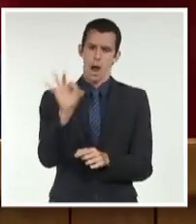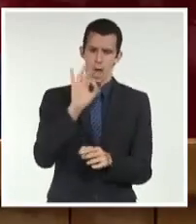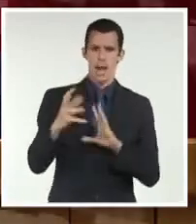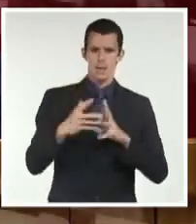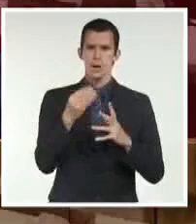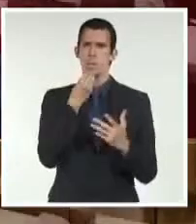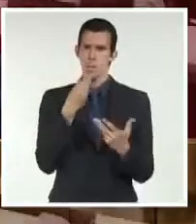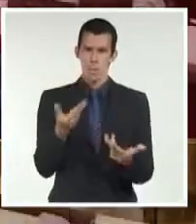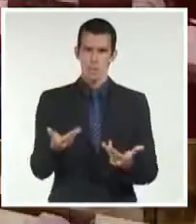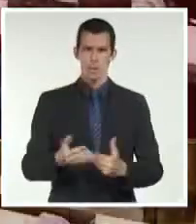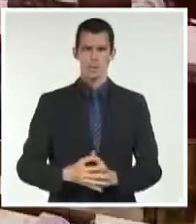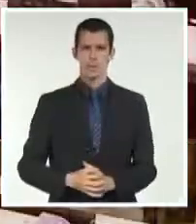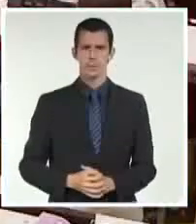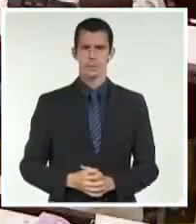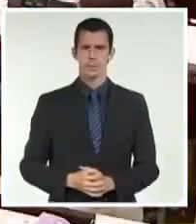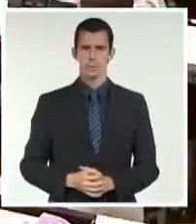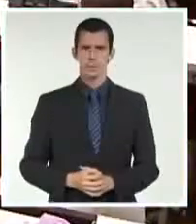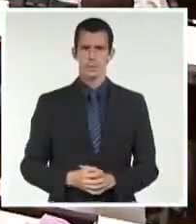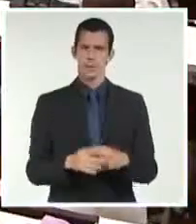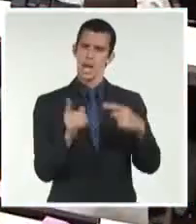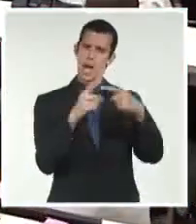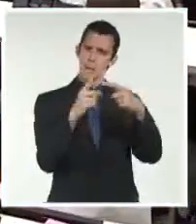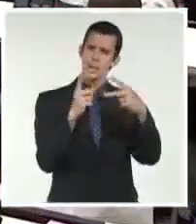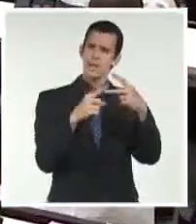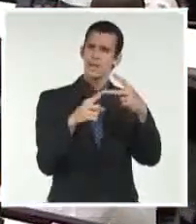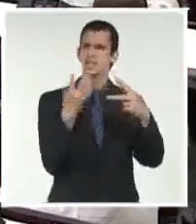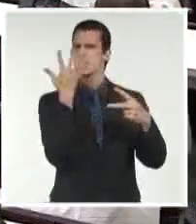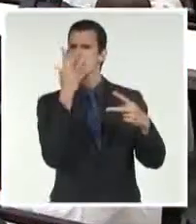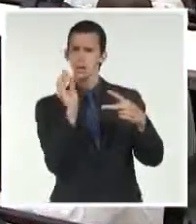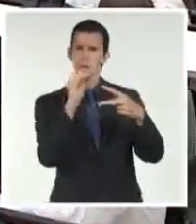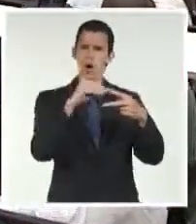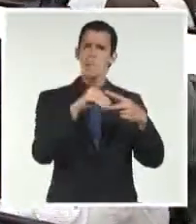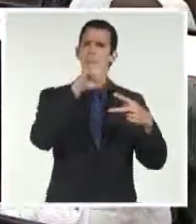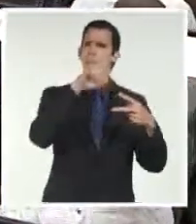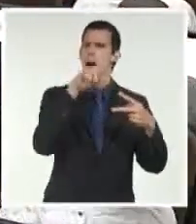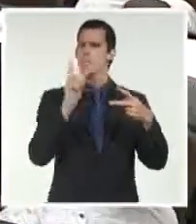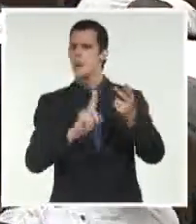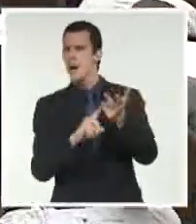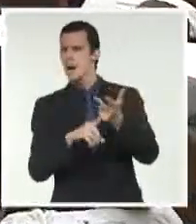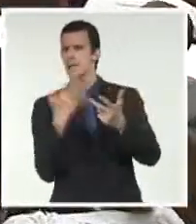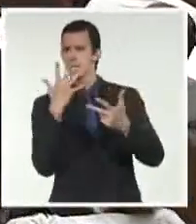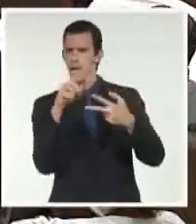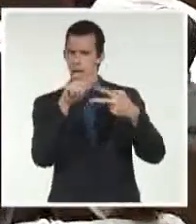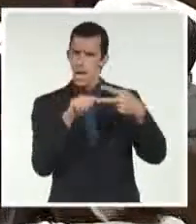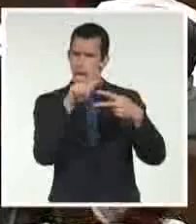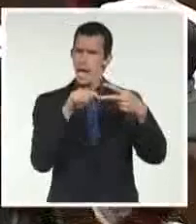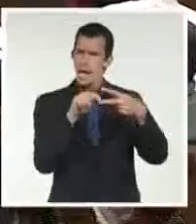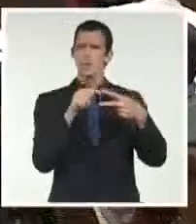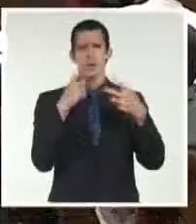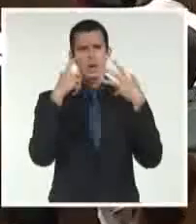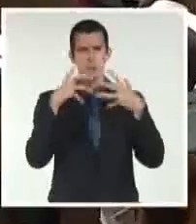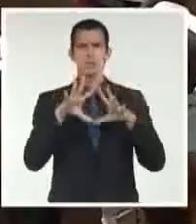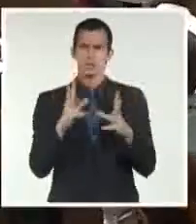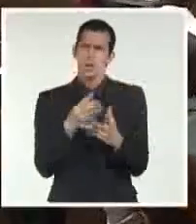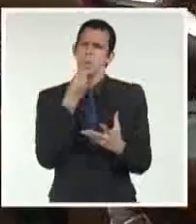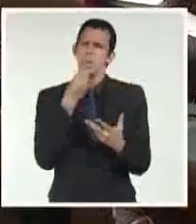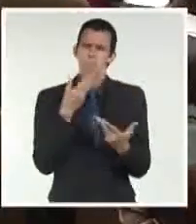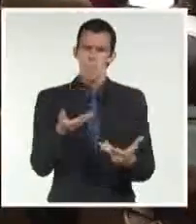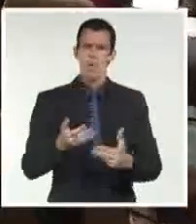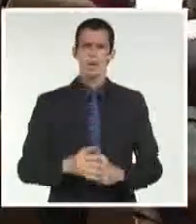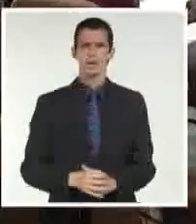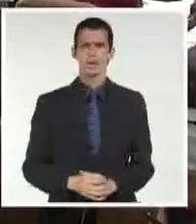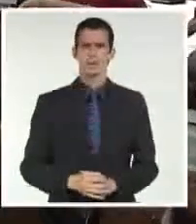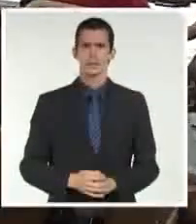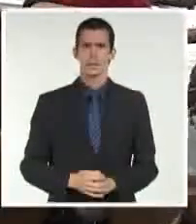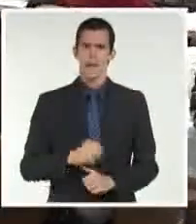acuerdo el orden de los apellidos de hijas e hijos, el número de estos y el momento en que se desea tenerlos, para